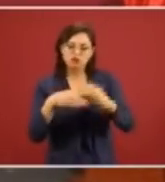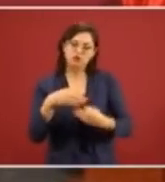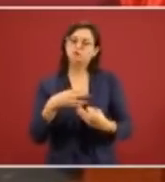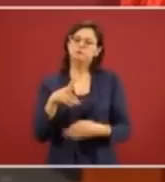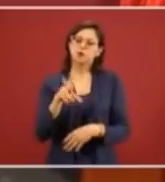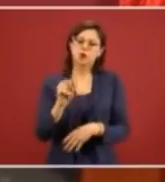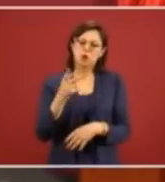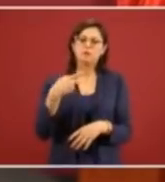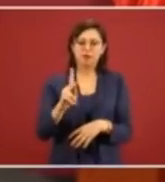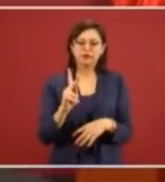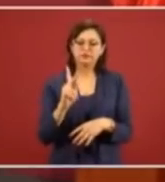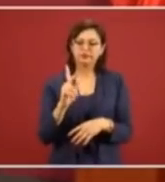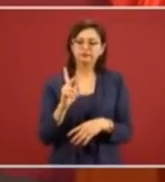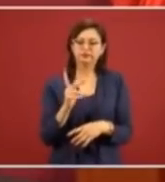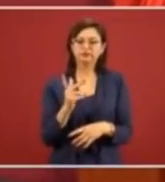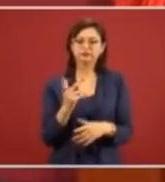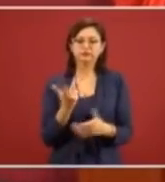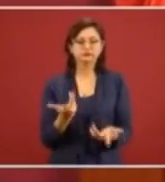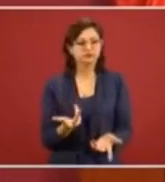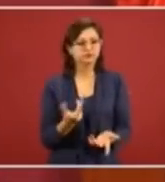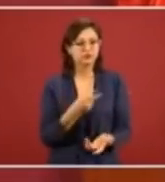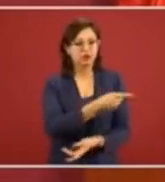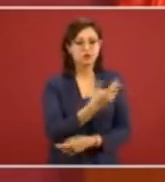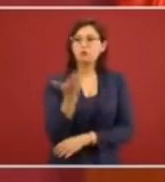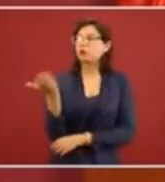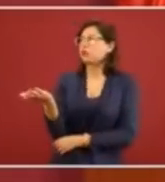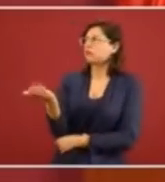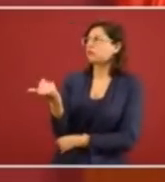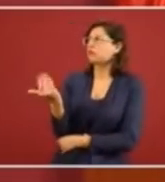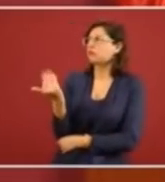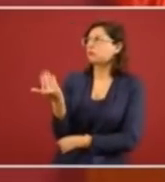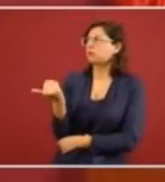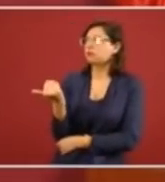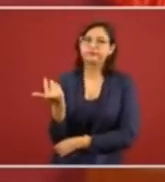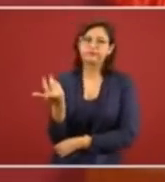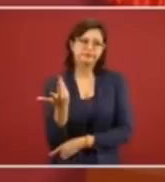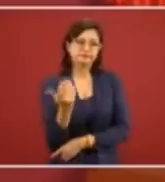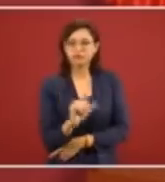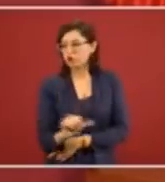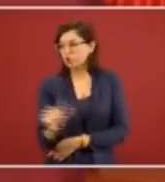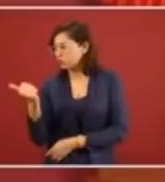pero otros ofrecen ayuda sincera.